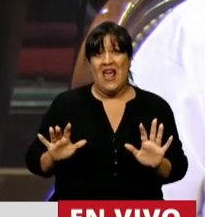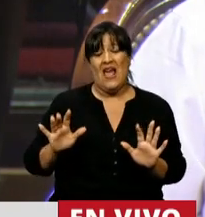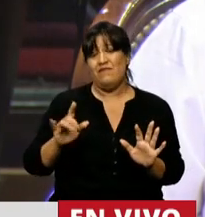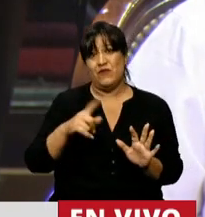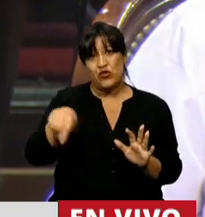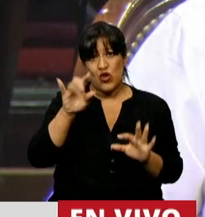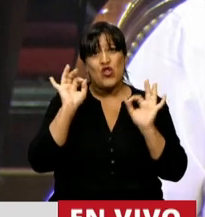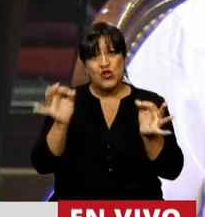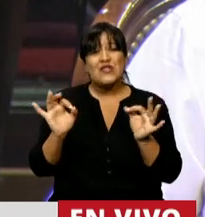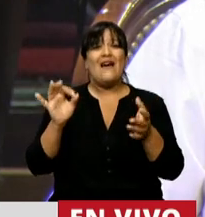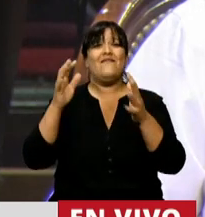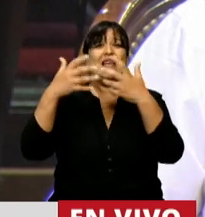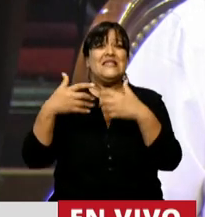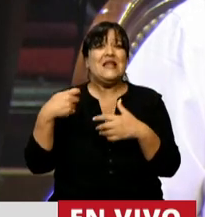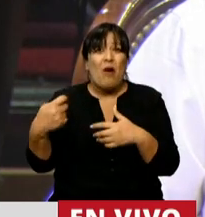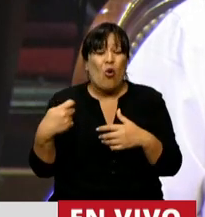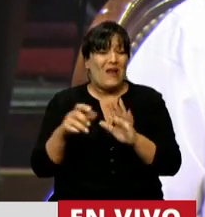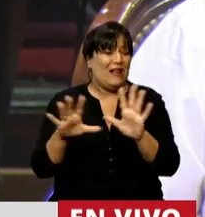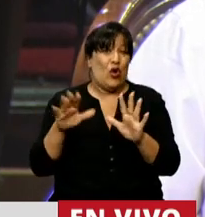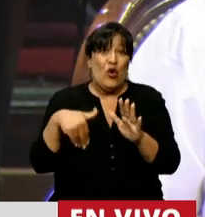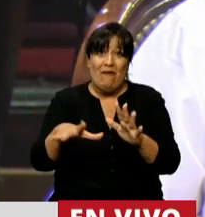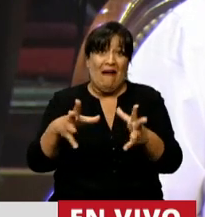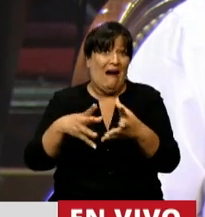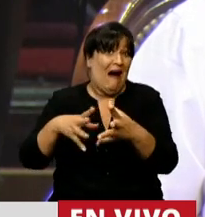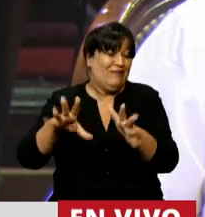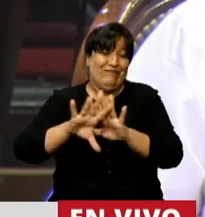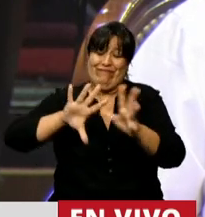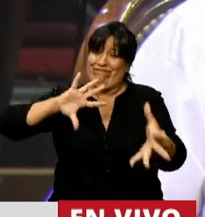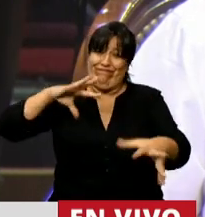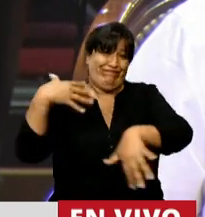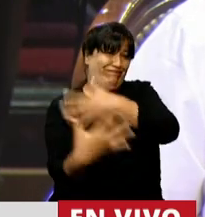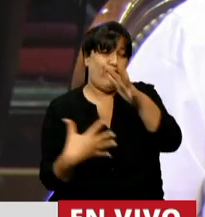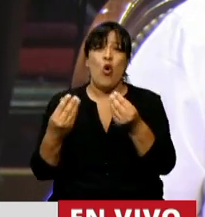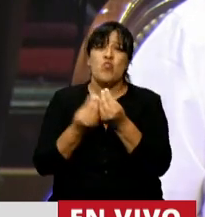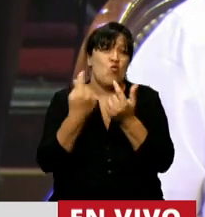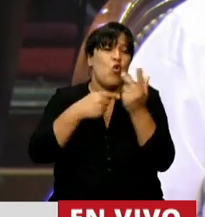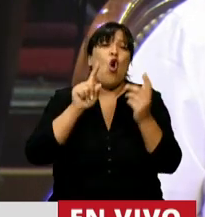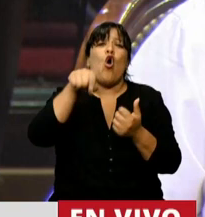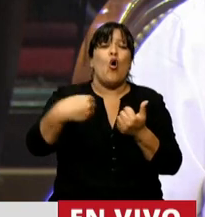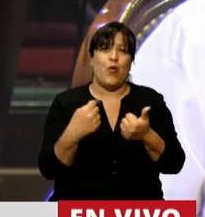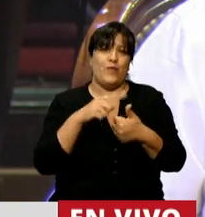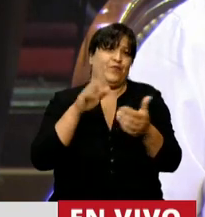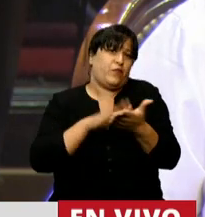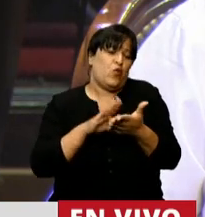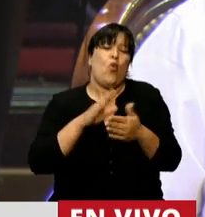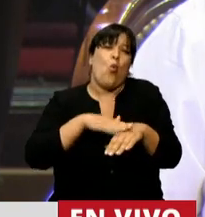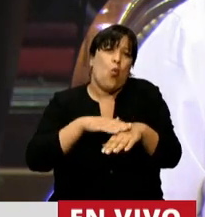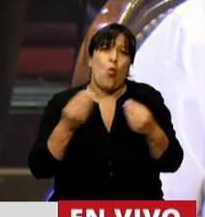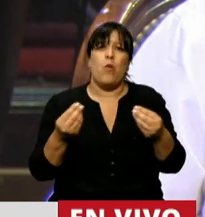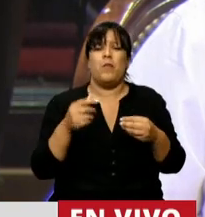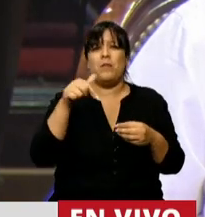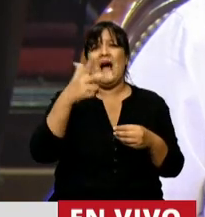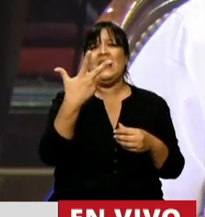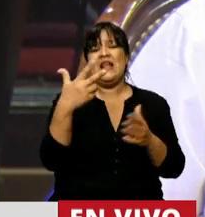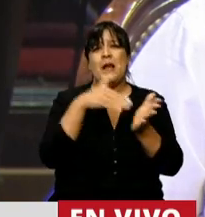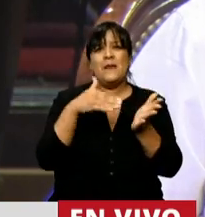escapa que el sistema jubilatorio está en una fase terminal. Por diversas causas, entre ellas muchas creadas por el hoy oficialismo. Ingreso de 3